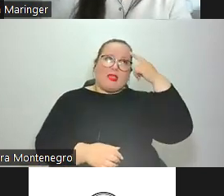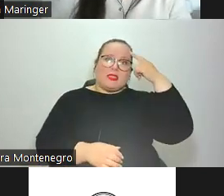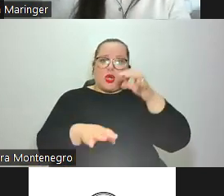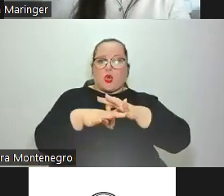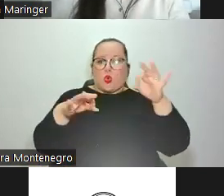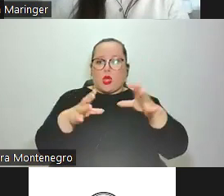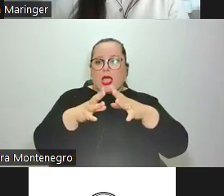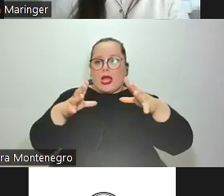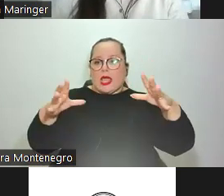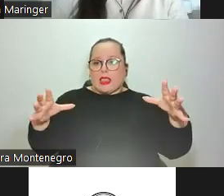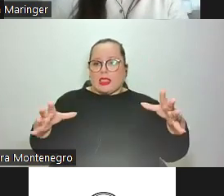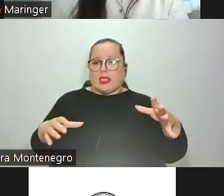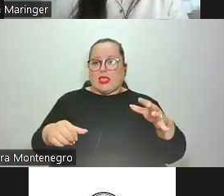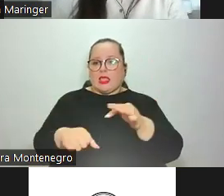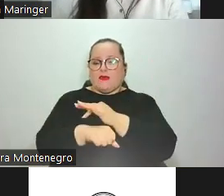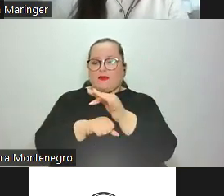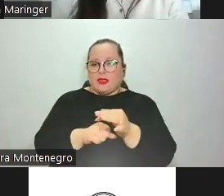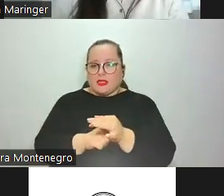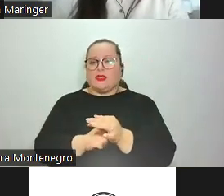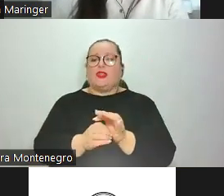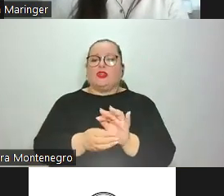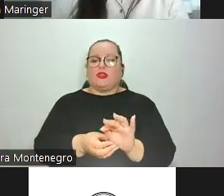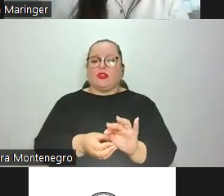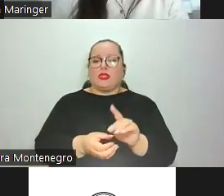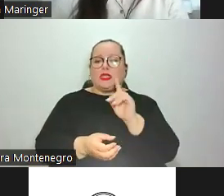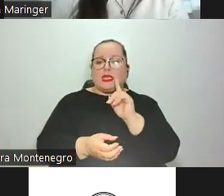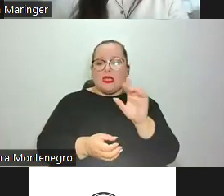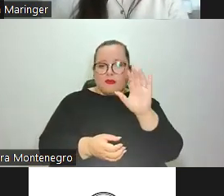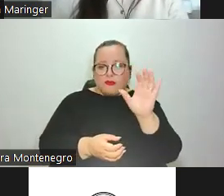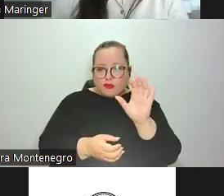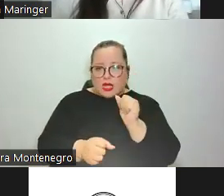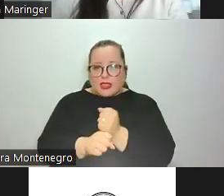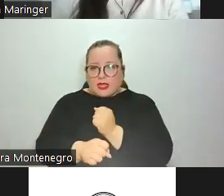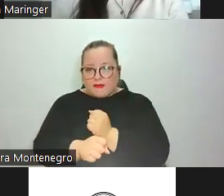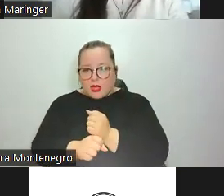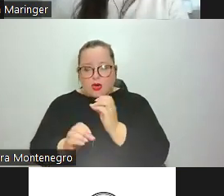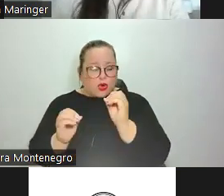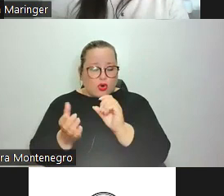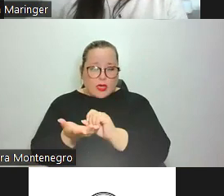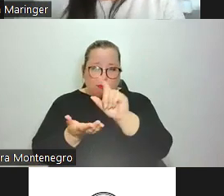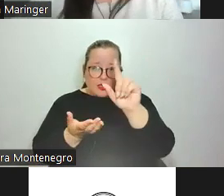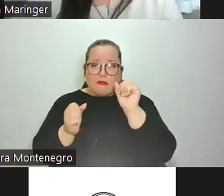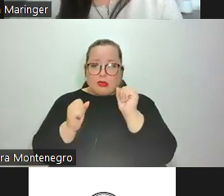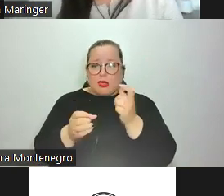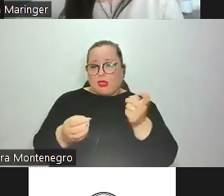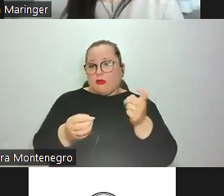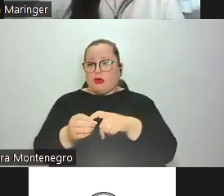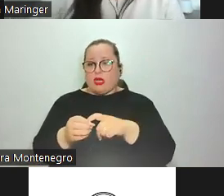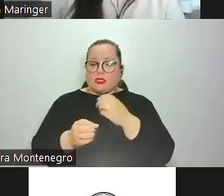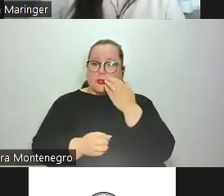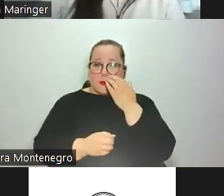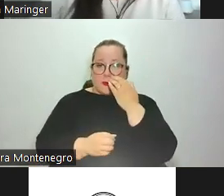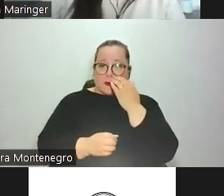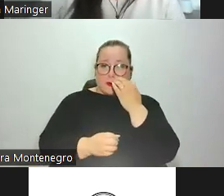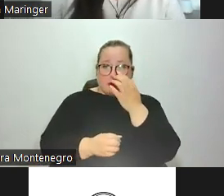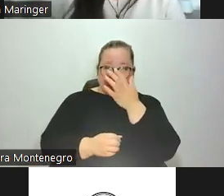organización tan grande, que es la Fundación Comunidad Networking. Que de hecho quienes están buscando trabajo o también emprendimiento pueden unirse. De hecho,